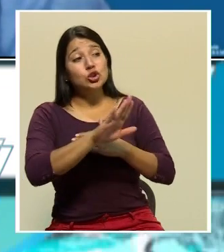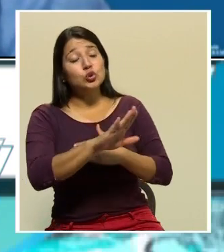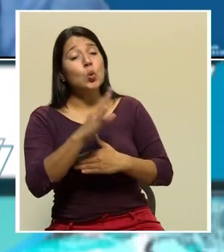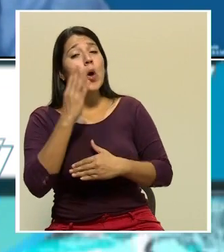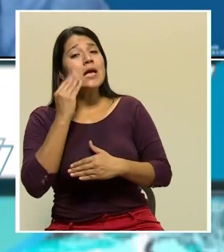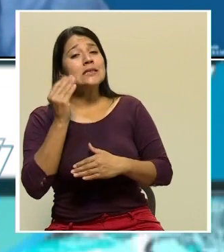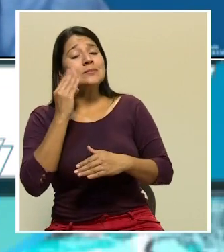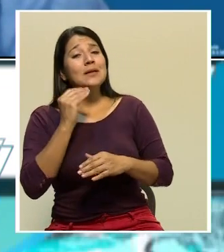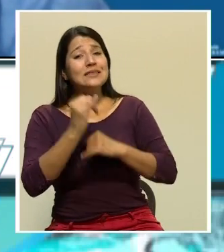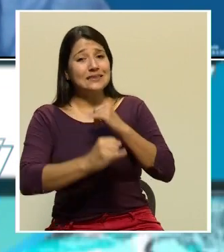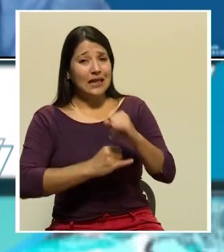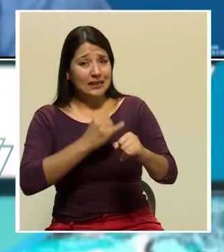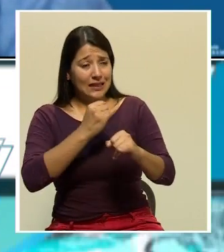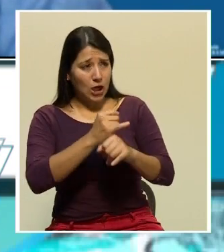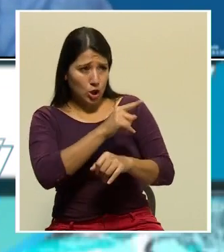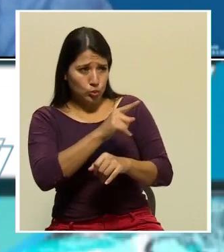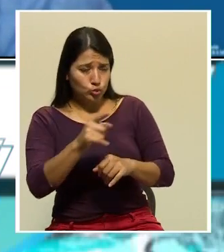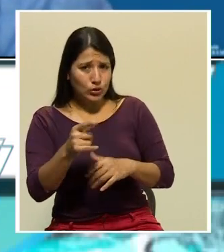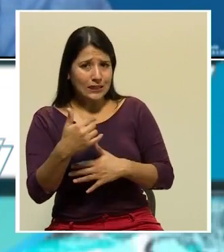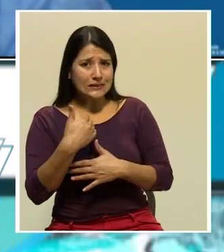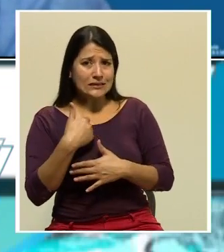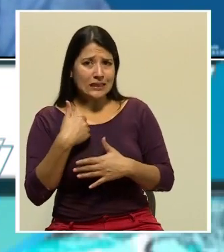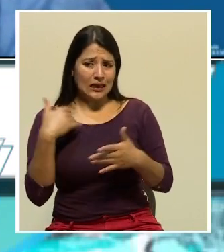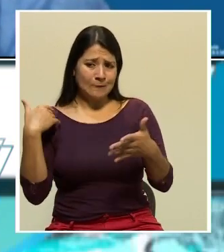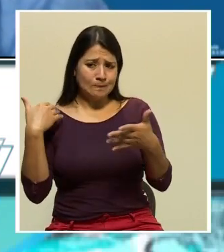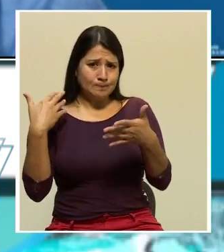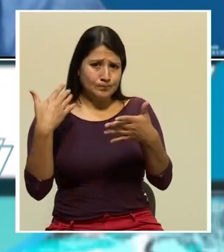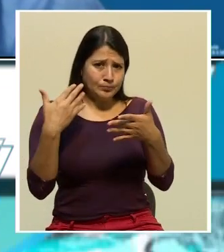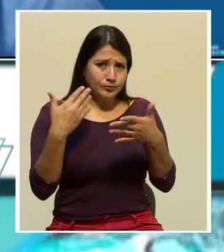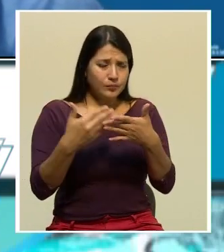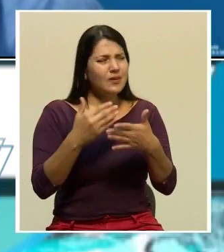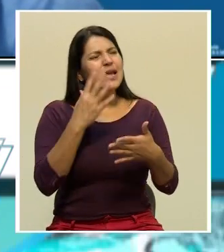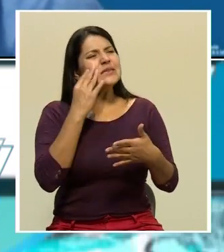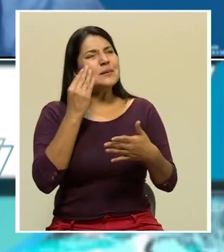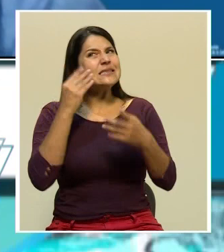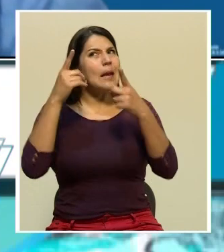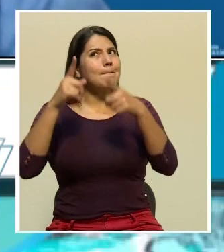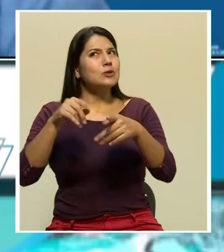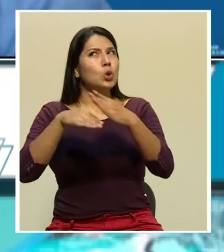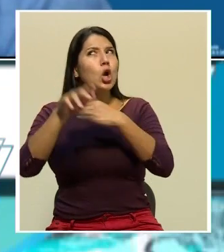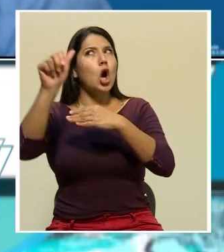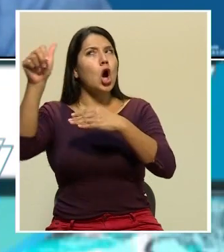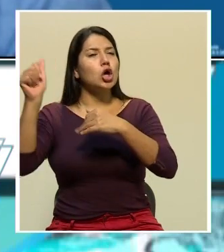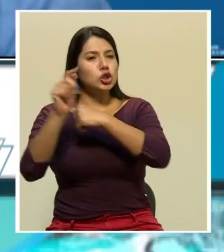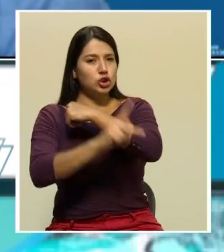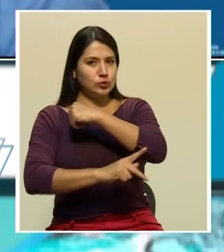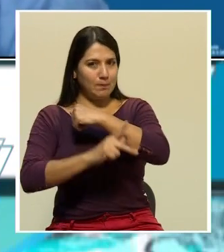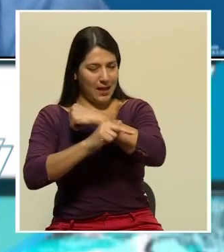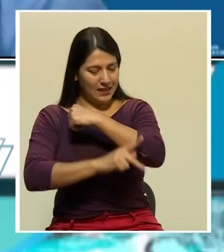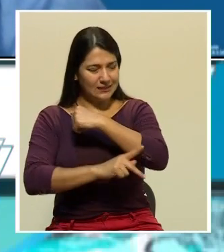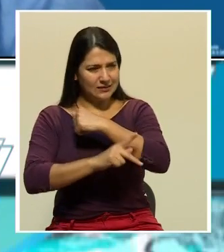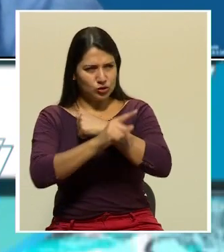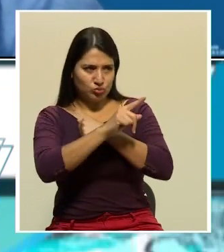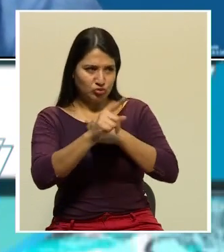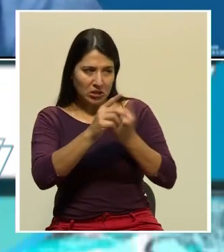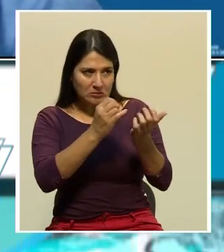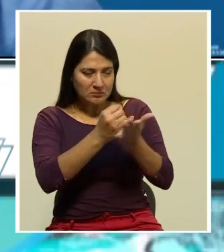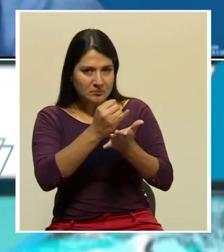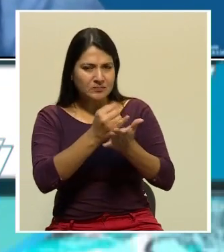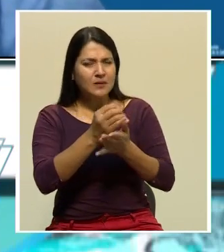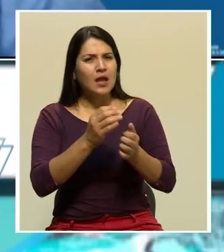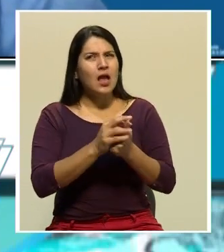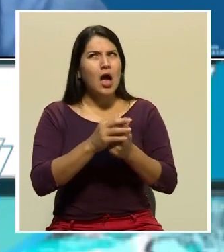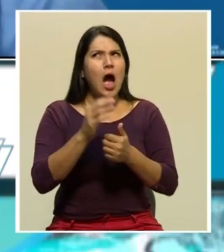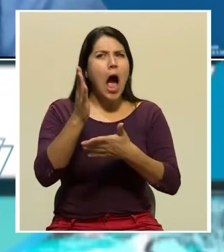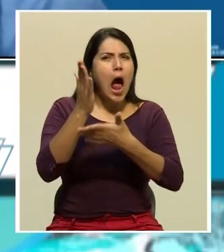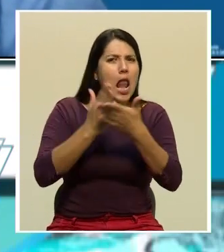ido documentando en estos meses, ¿hay algún lugar que entre en transmisión